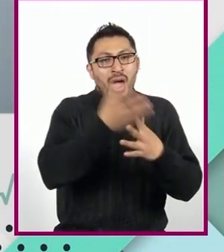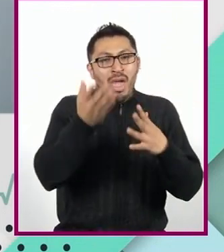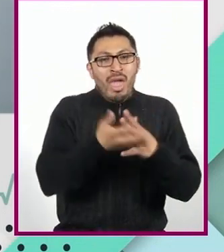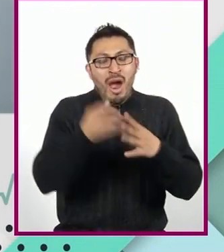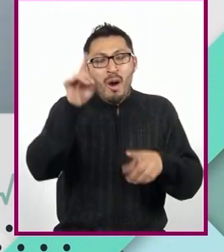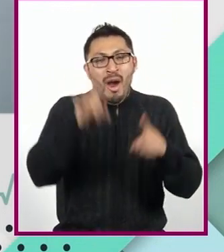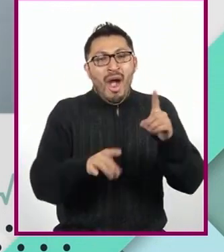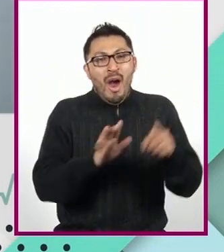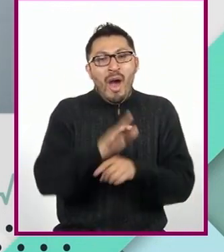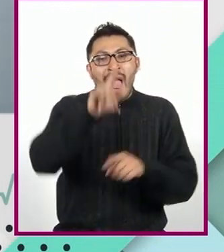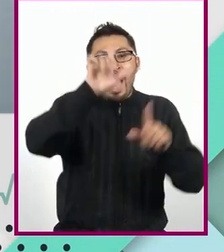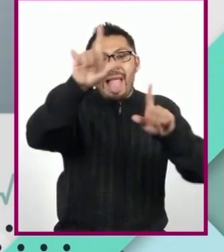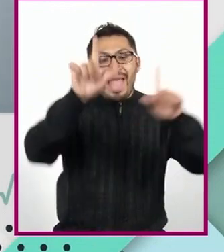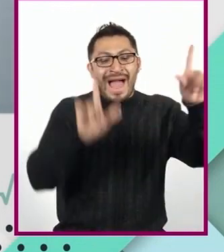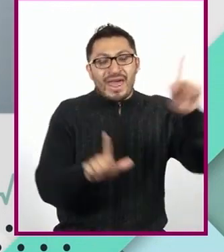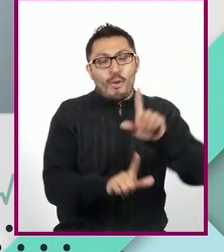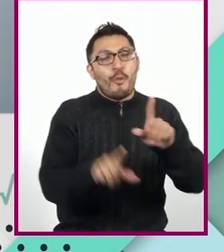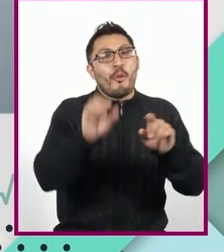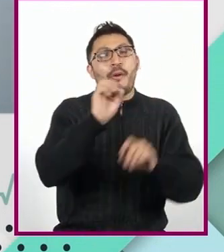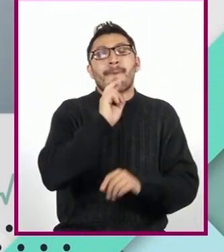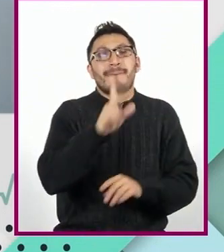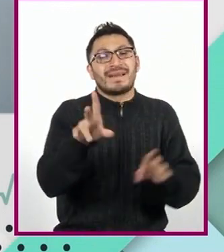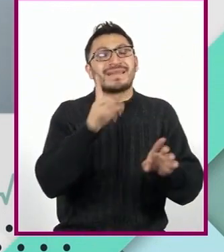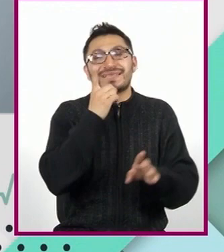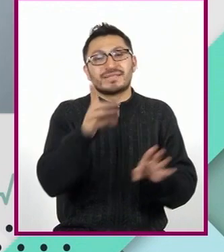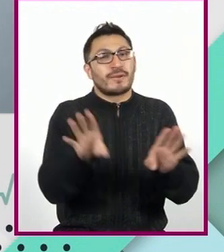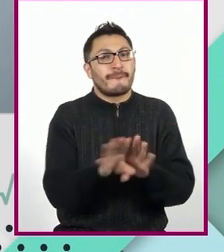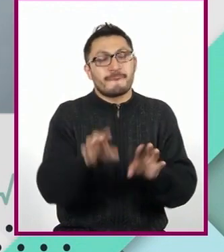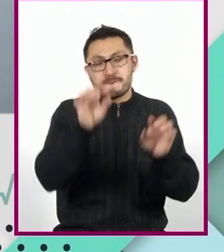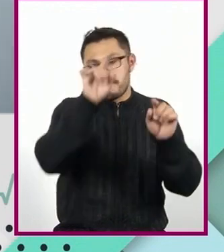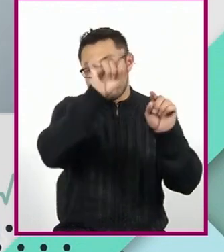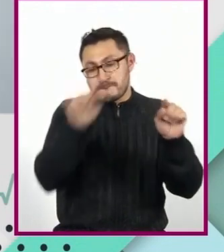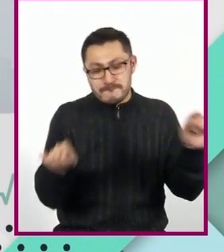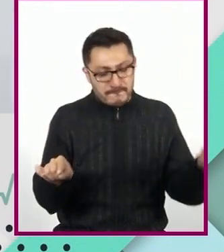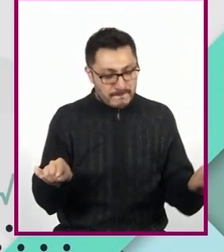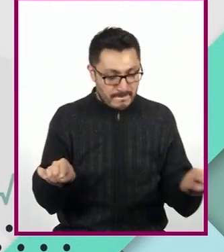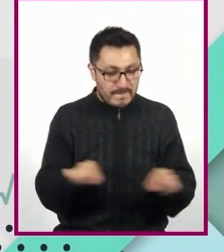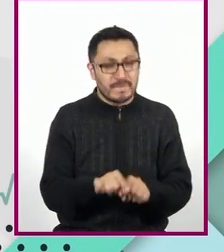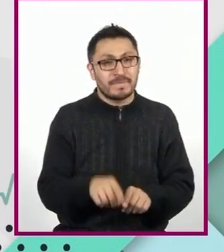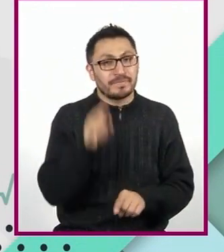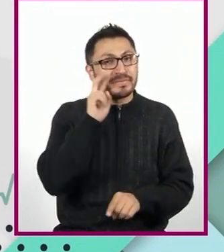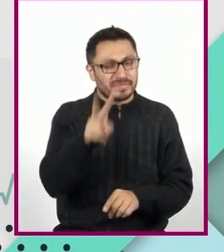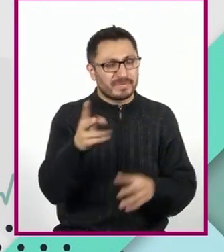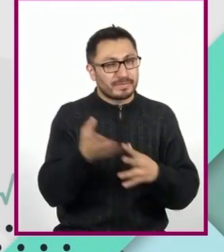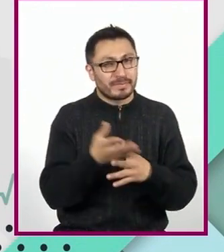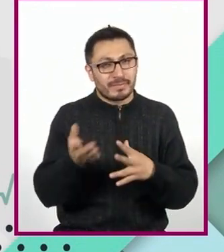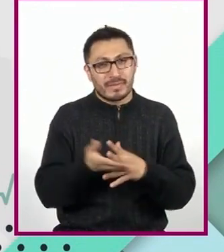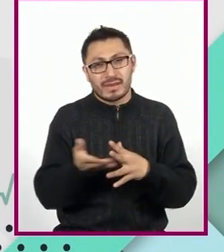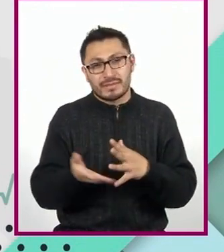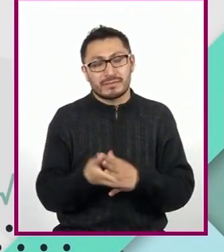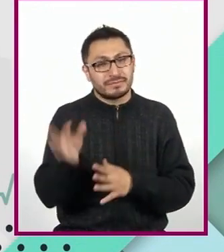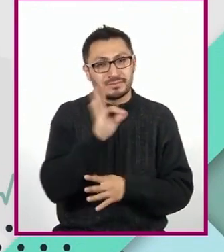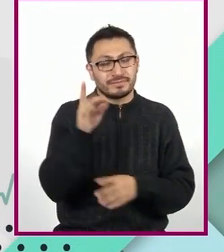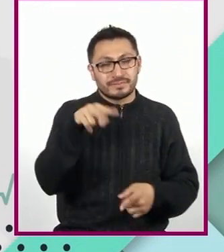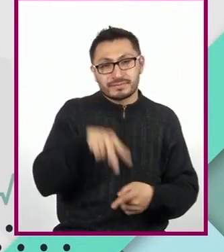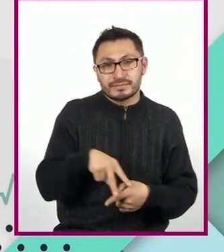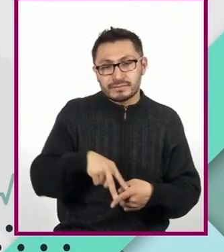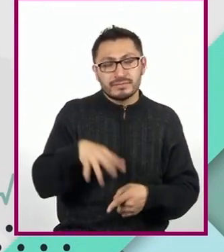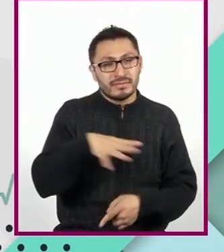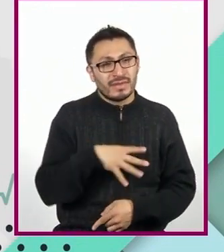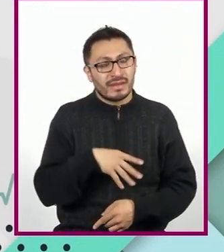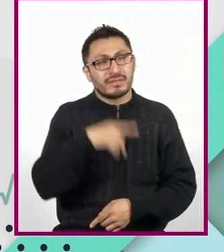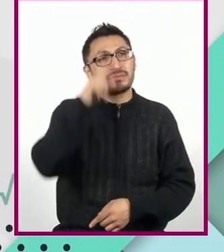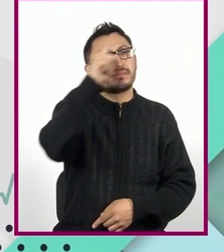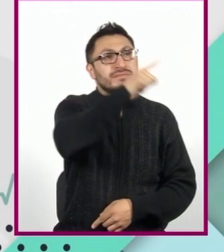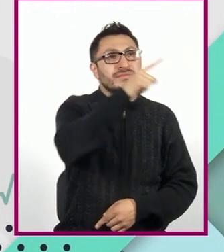sus lados, o mejor dicho, a la medida de ellos. Veamos cómo se clasifican. Si un triángulo tiene sus